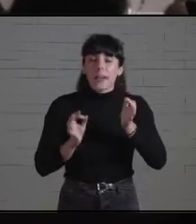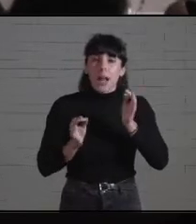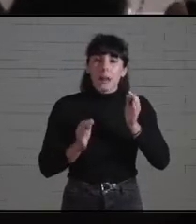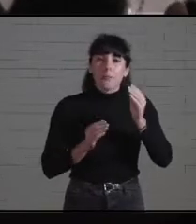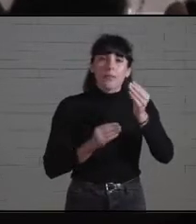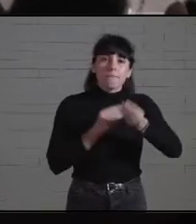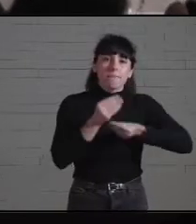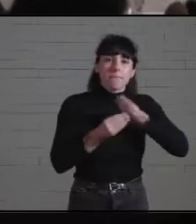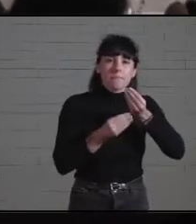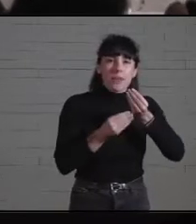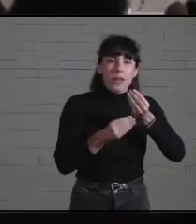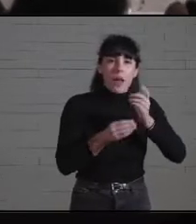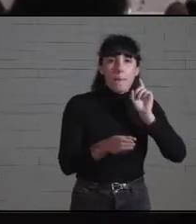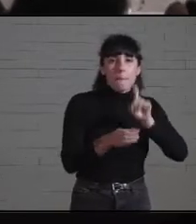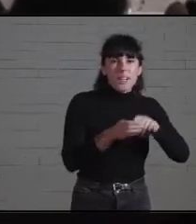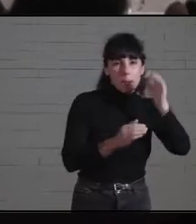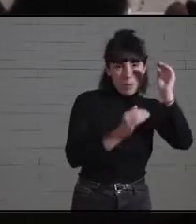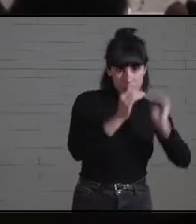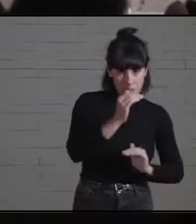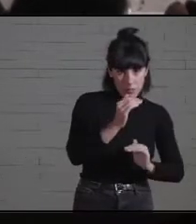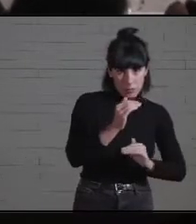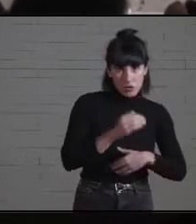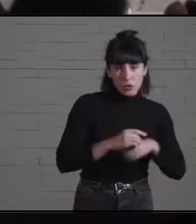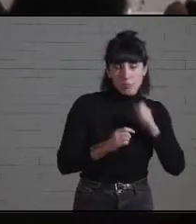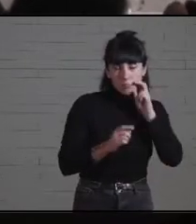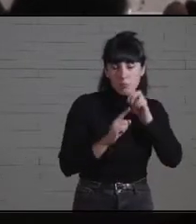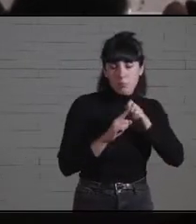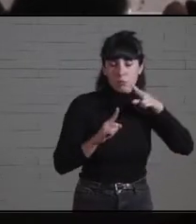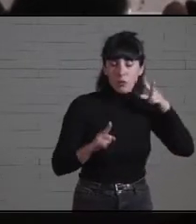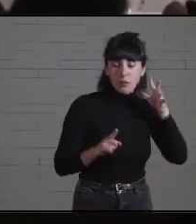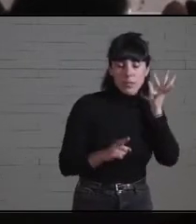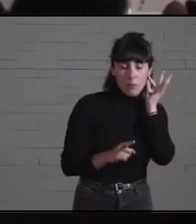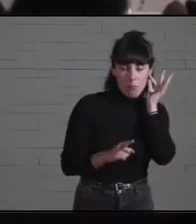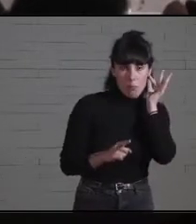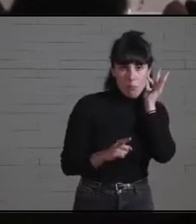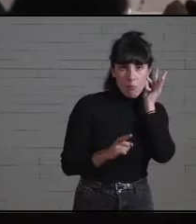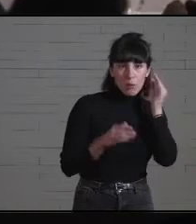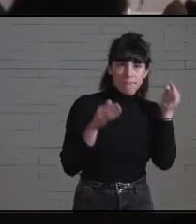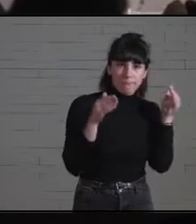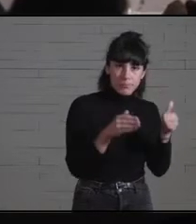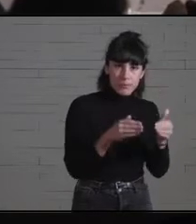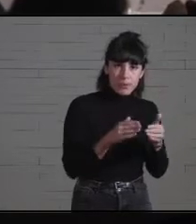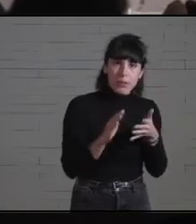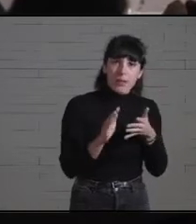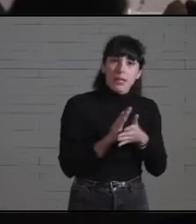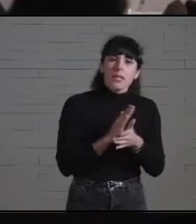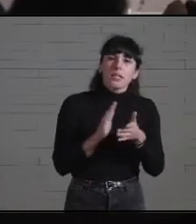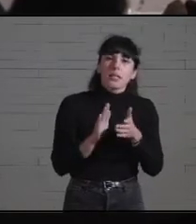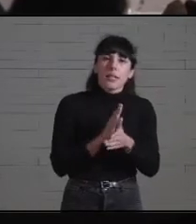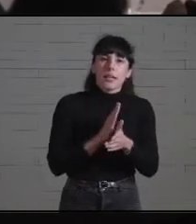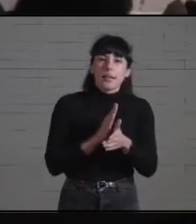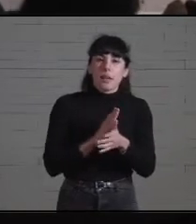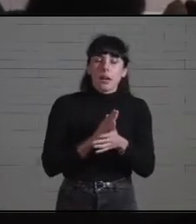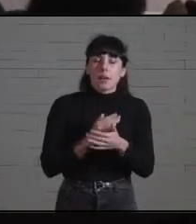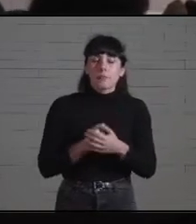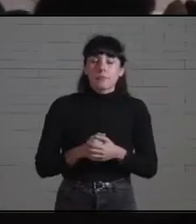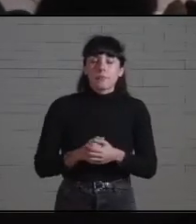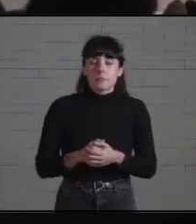dicen ellas. Bien, si nos fijamos en lo que dicen ellas, ¿está el vaso medio vacío o medio